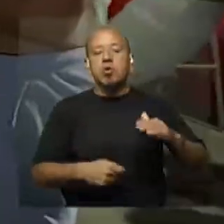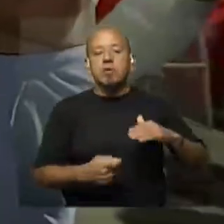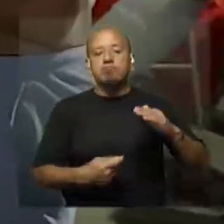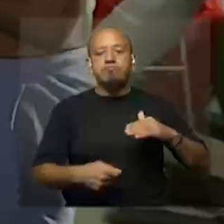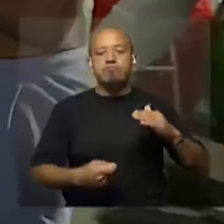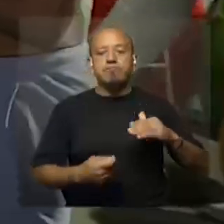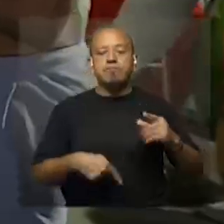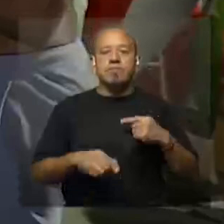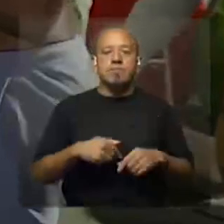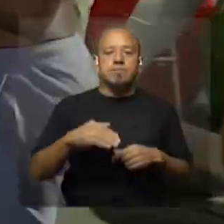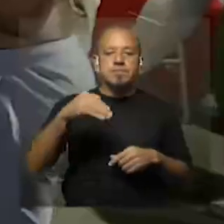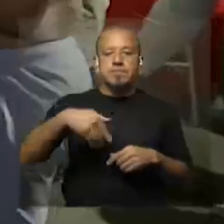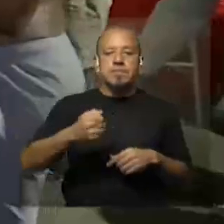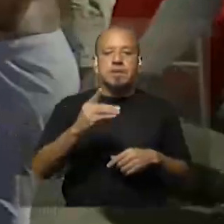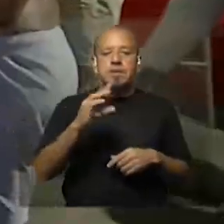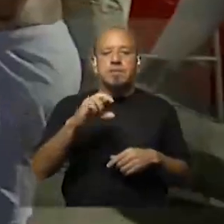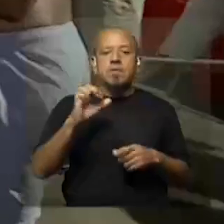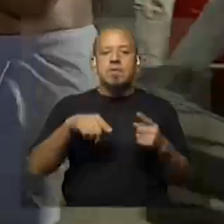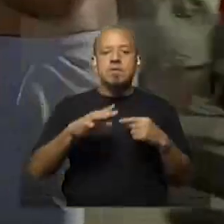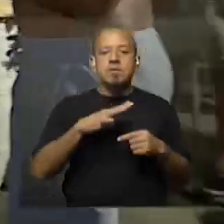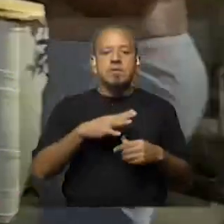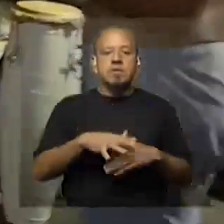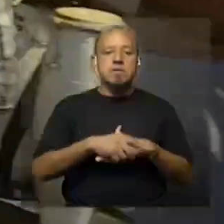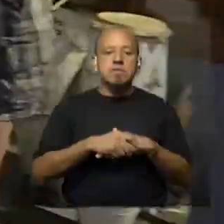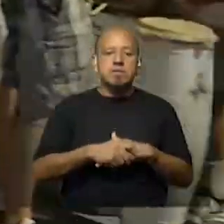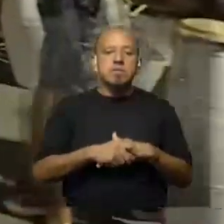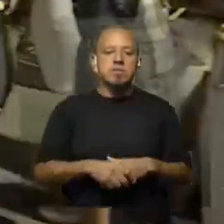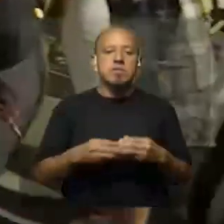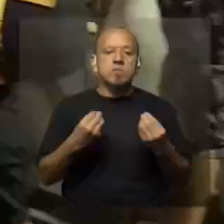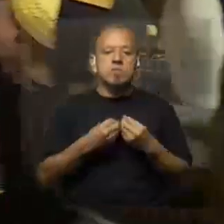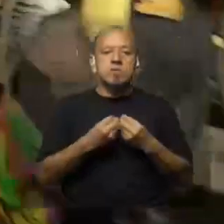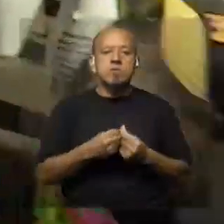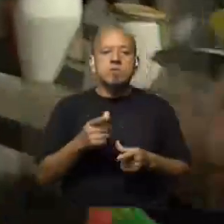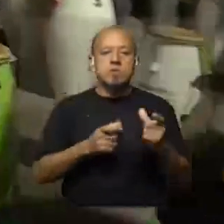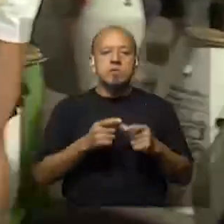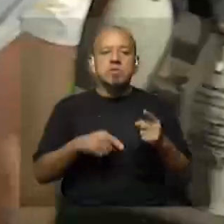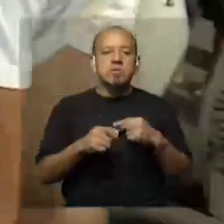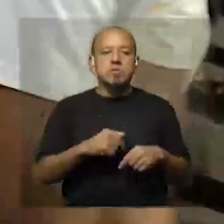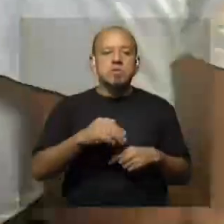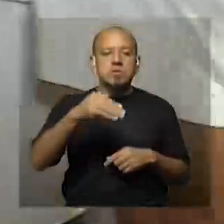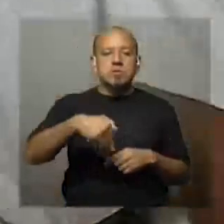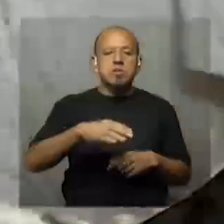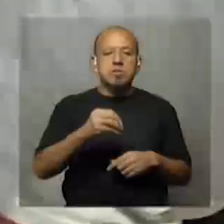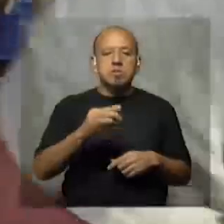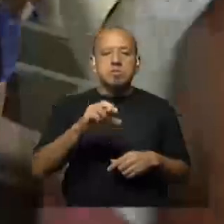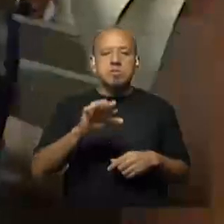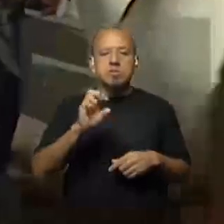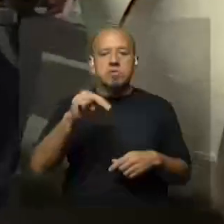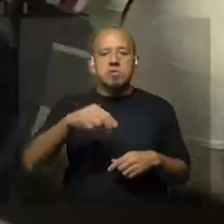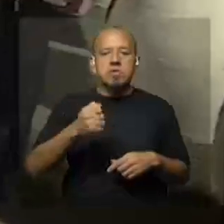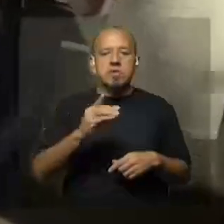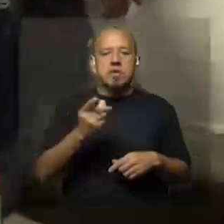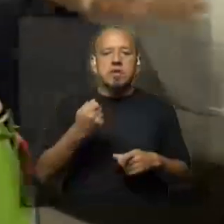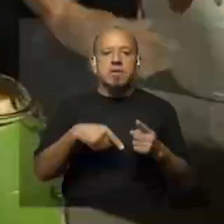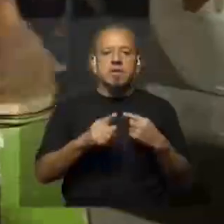tenemos parientes, familia, amigos, mucha gente querida que ha salido alguna vez en Morenada, también es un homenaje para Morenada, sí. que